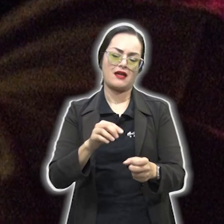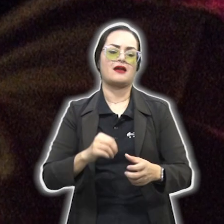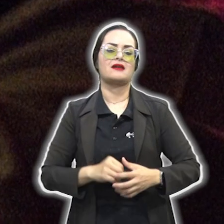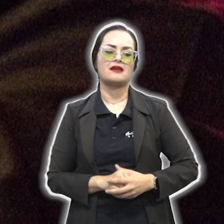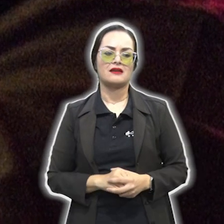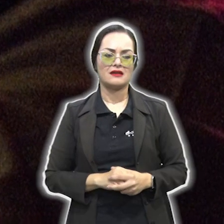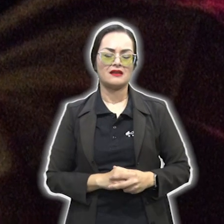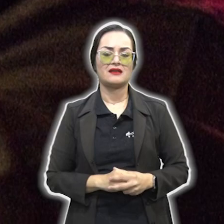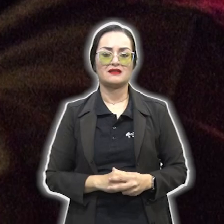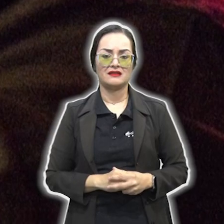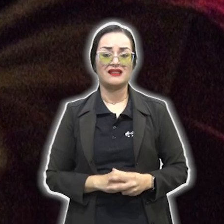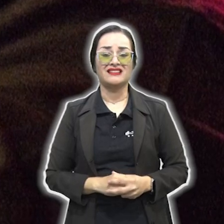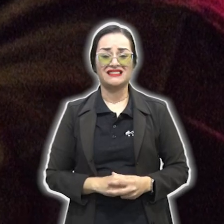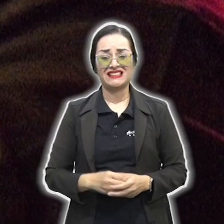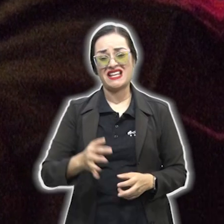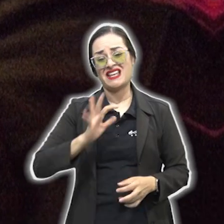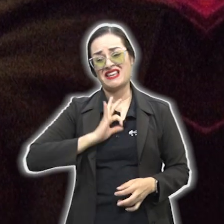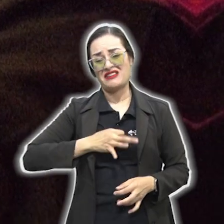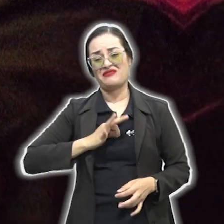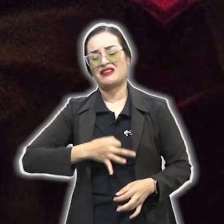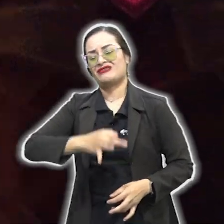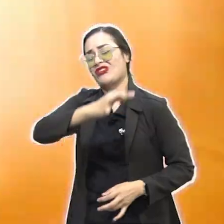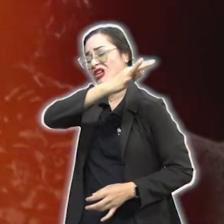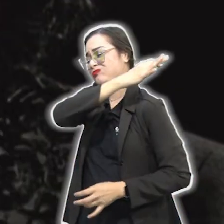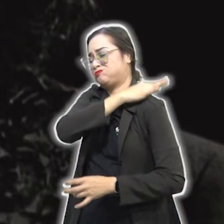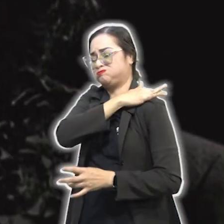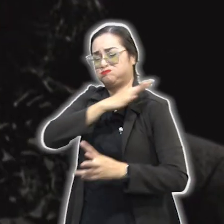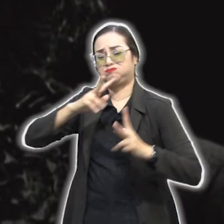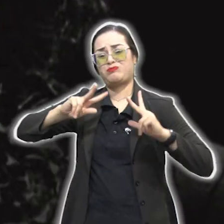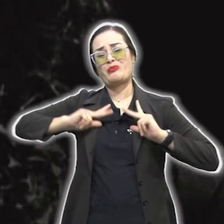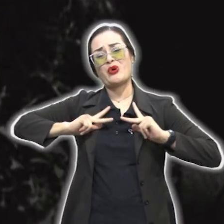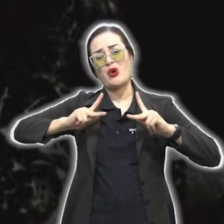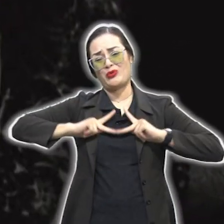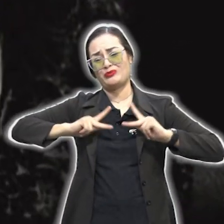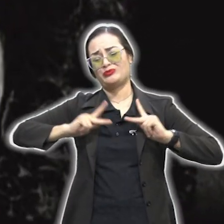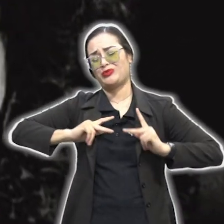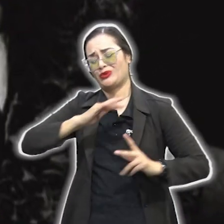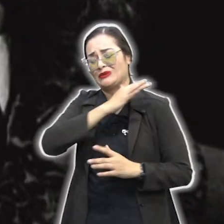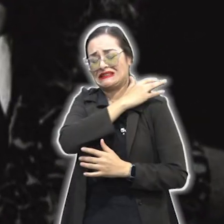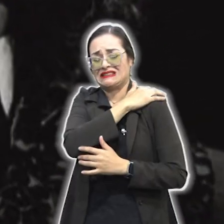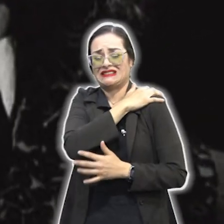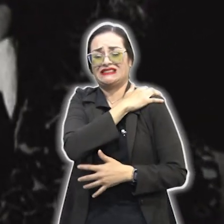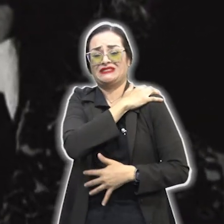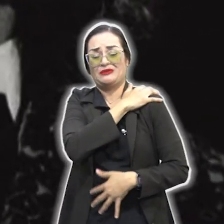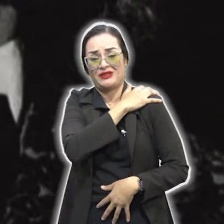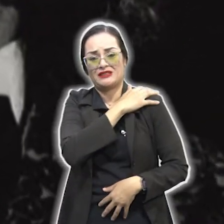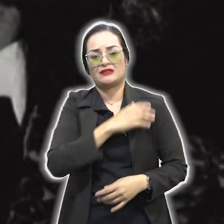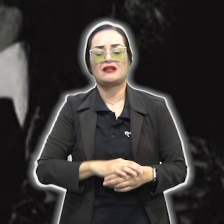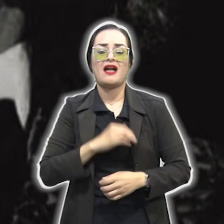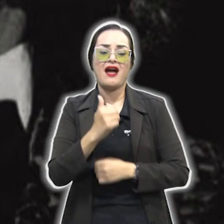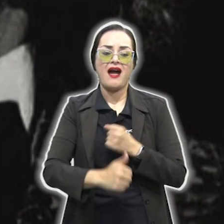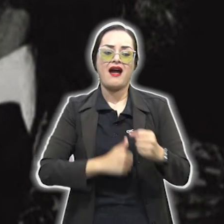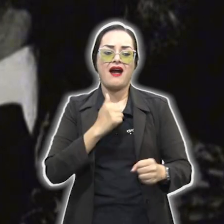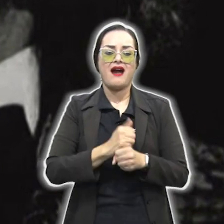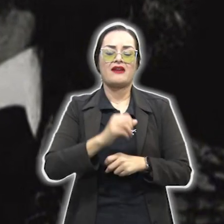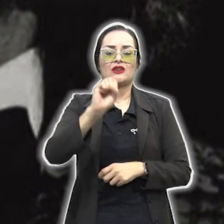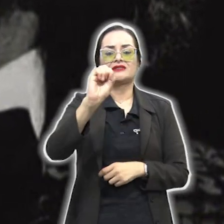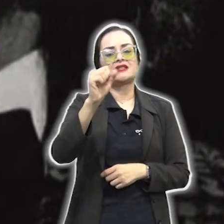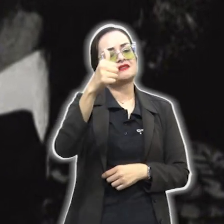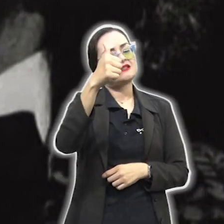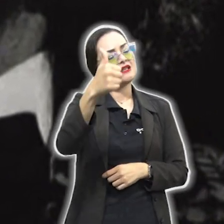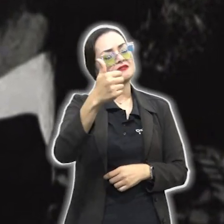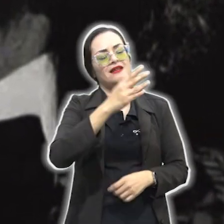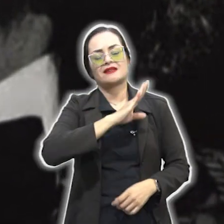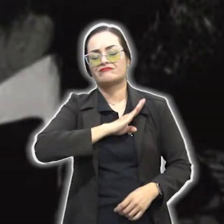por complicaciones de una grave neumonía, problemas respiratorios y una infección en la vejiga. Tenía 66